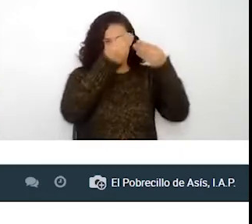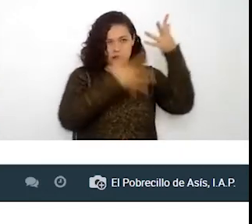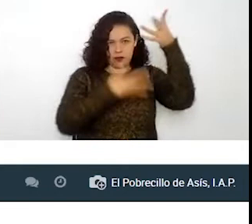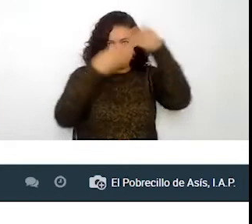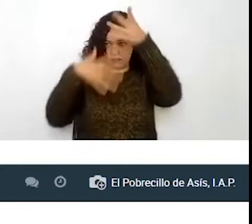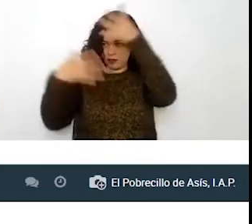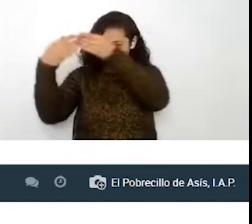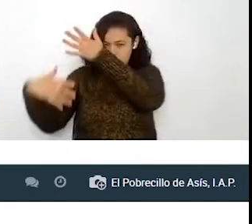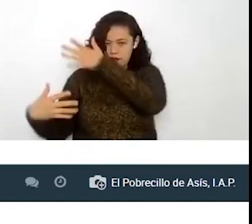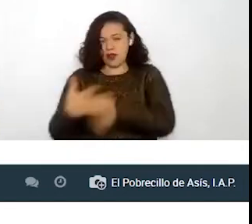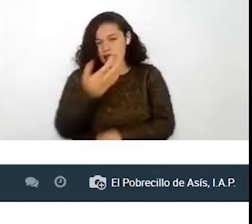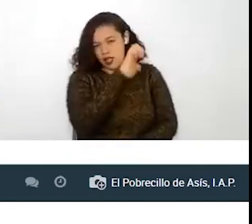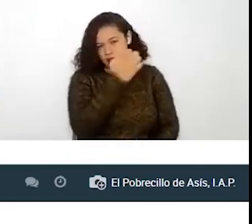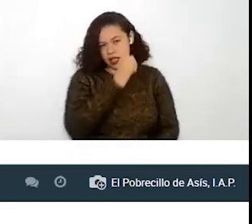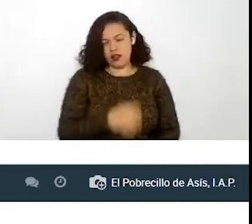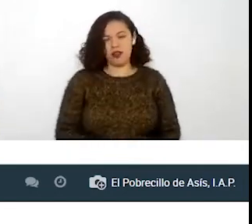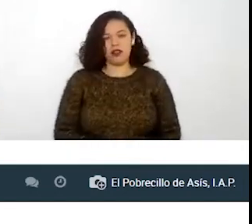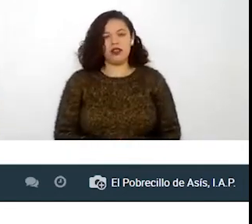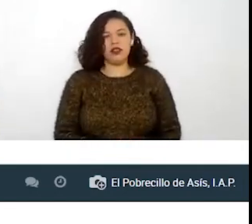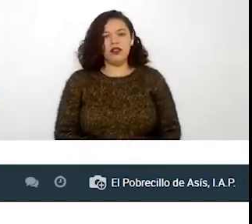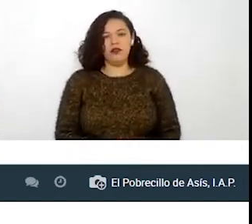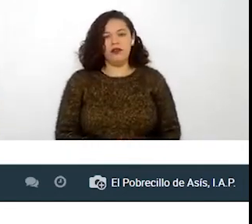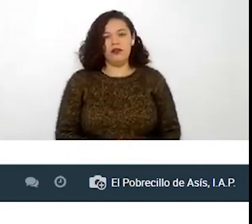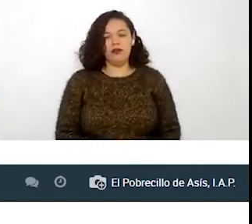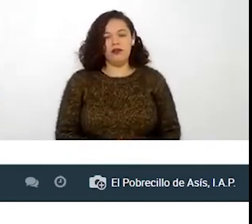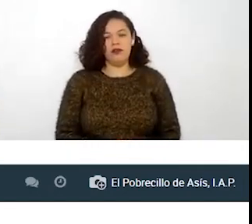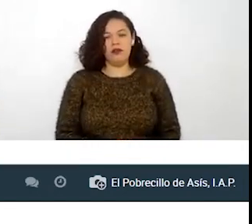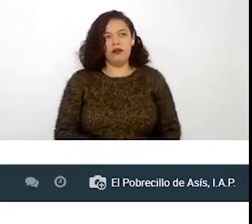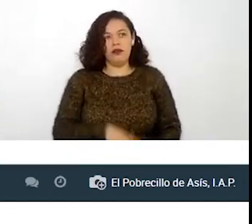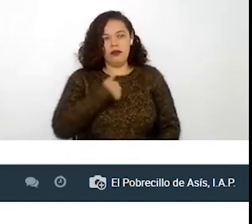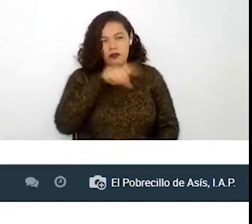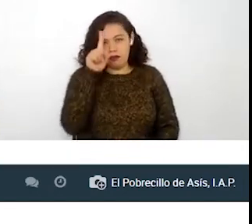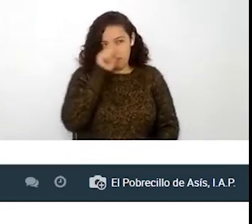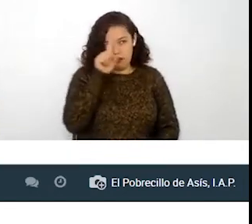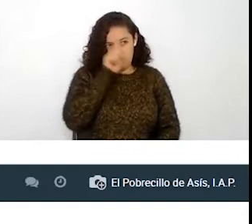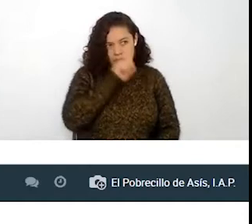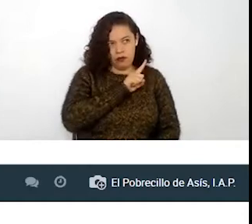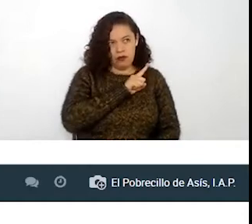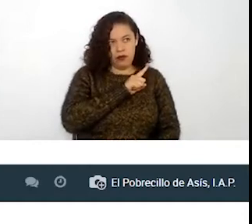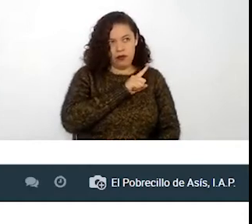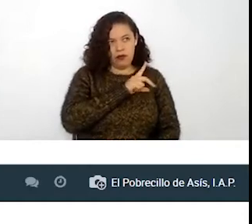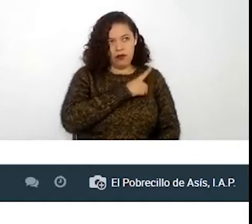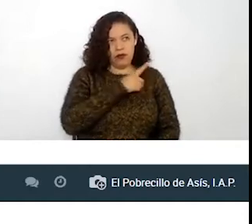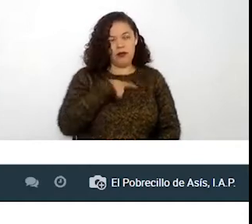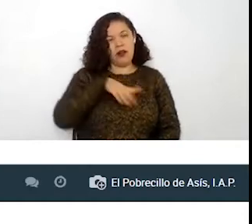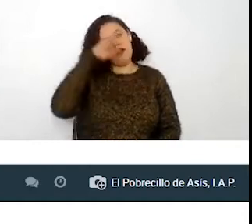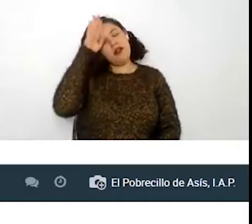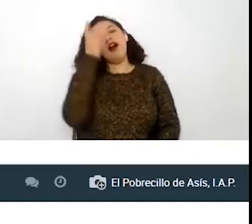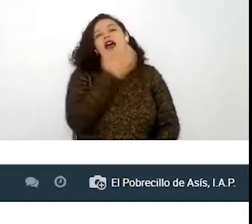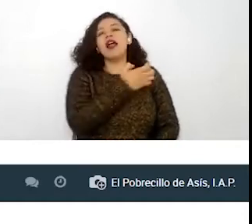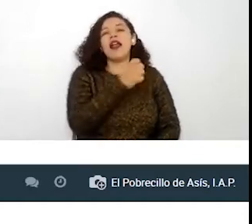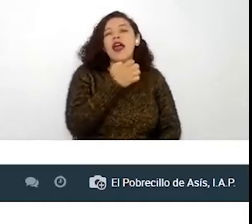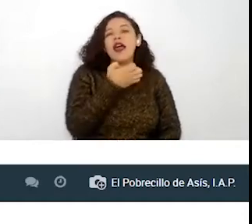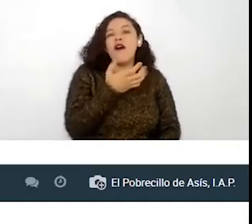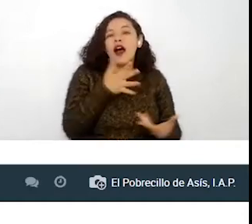a empezar con enero y yo considero como sugerencia que que tomen en cuenta por ejemplo enero es a veces